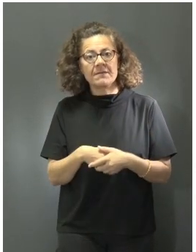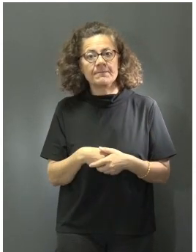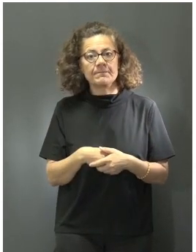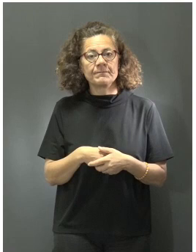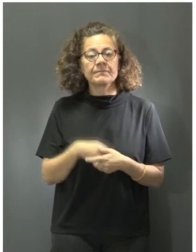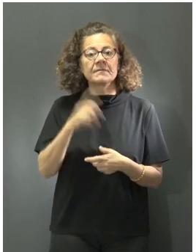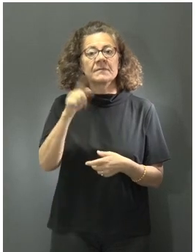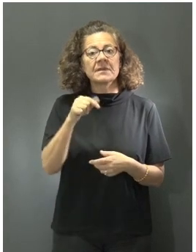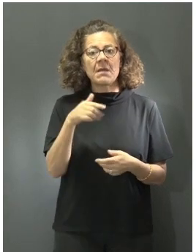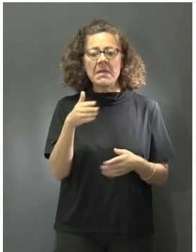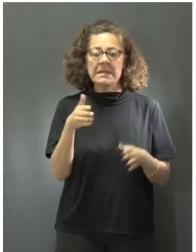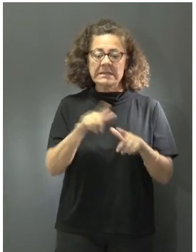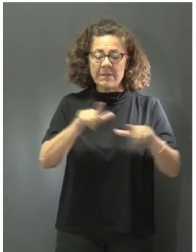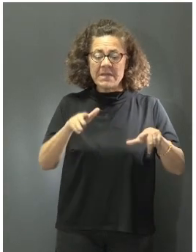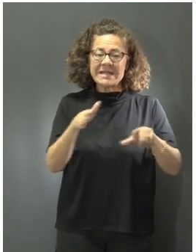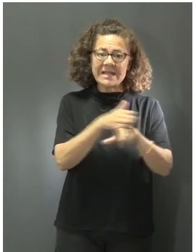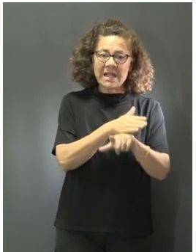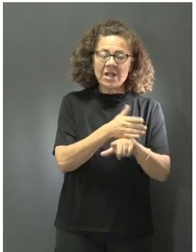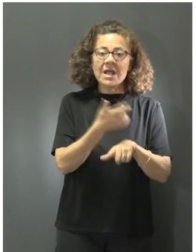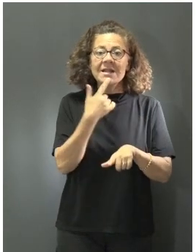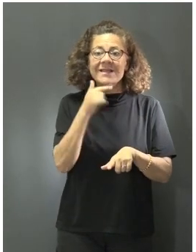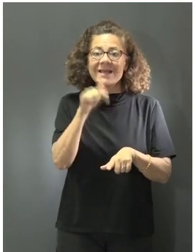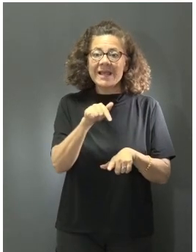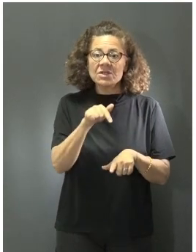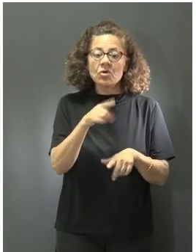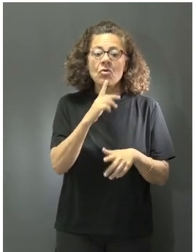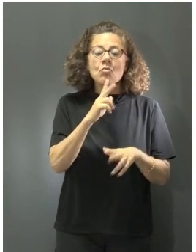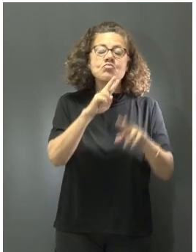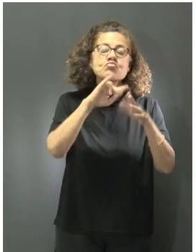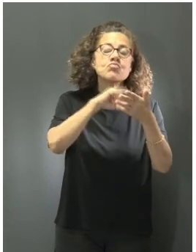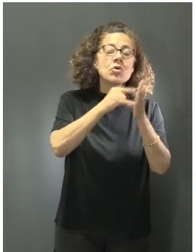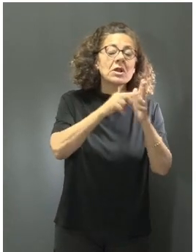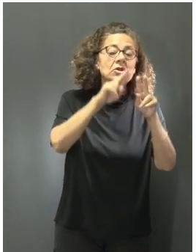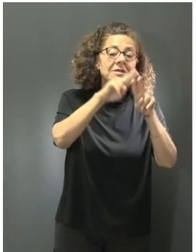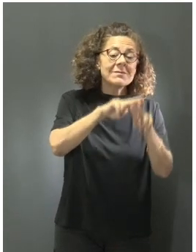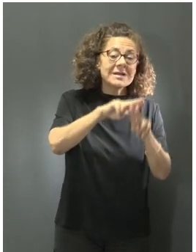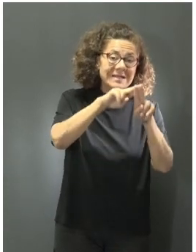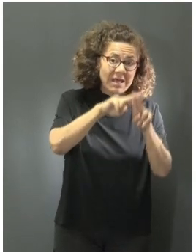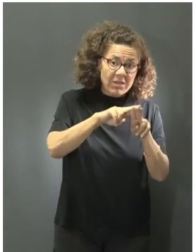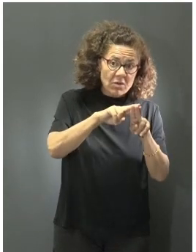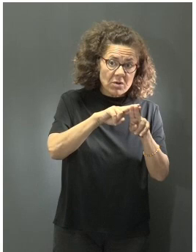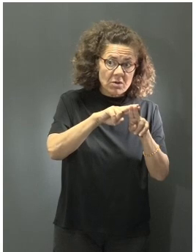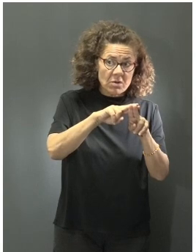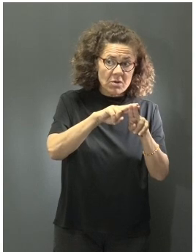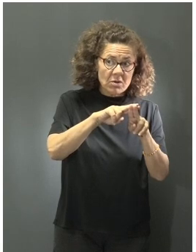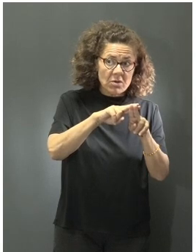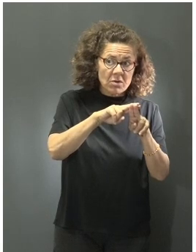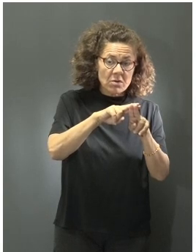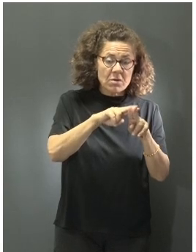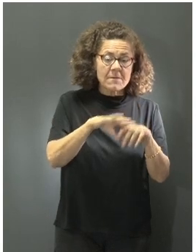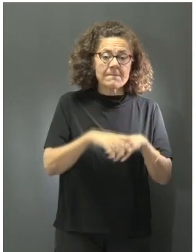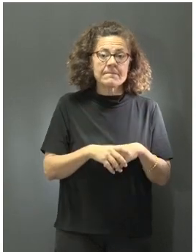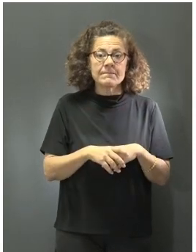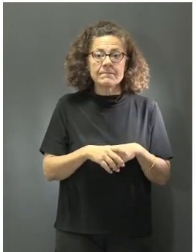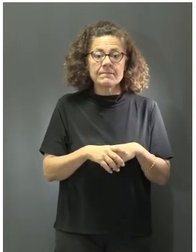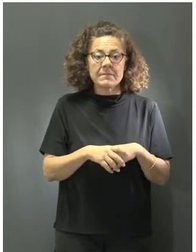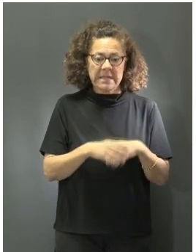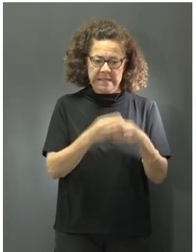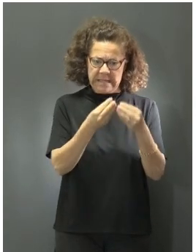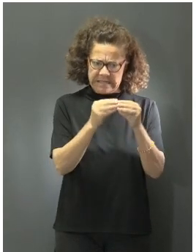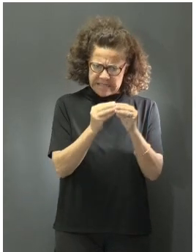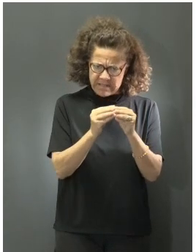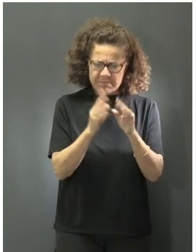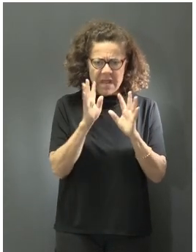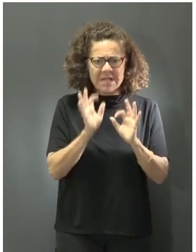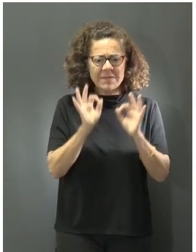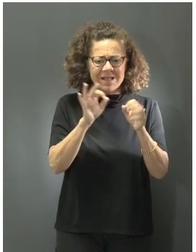también se comentaba en la mesa anterior, de que eso pase de proyectos de investigación que se ejecutan, ¿no?, sobre